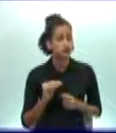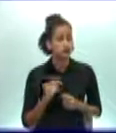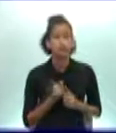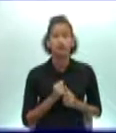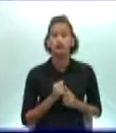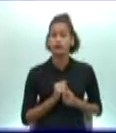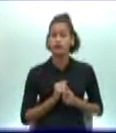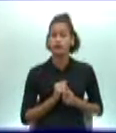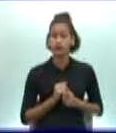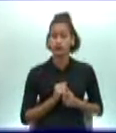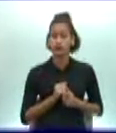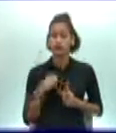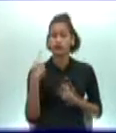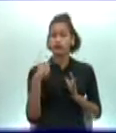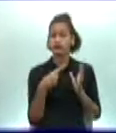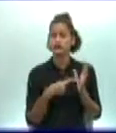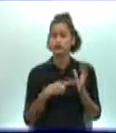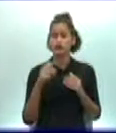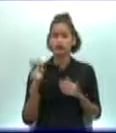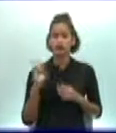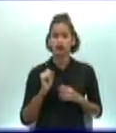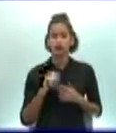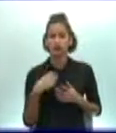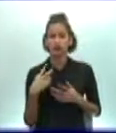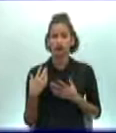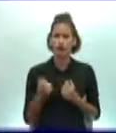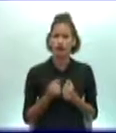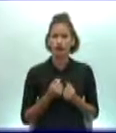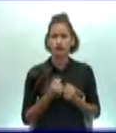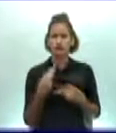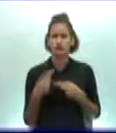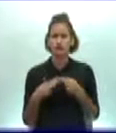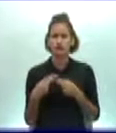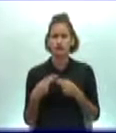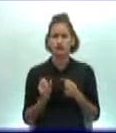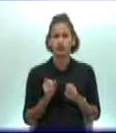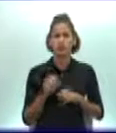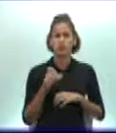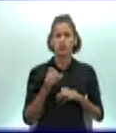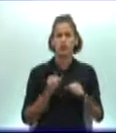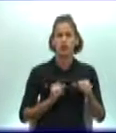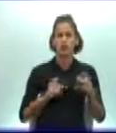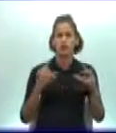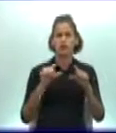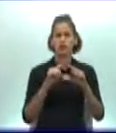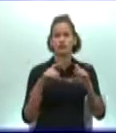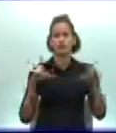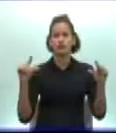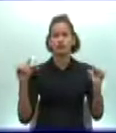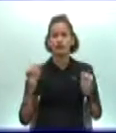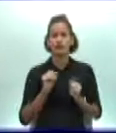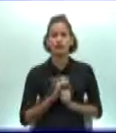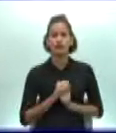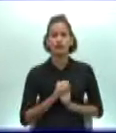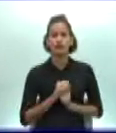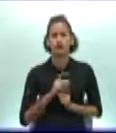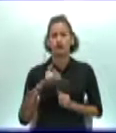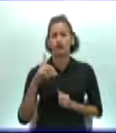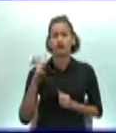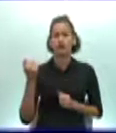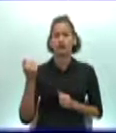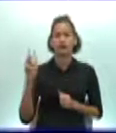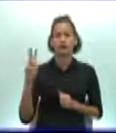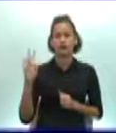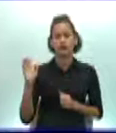partir de la realización de una llave, de un mapa conceptual, como más fácil te